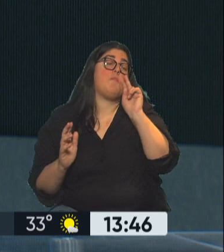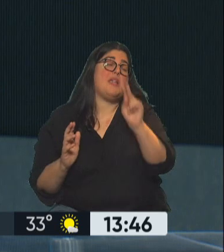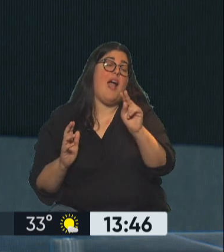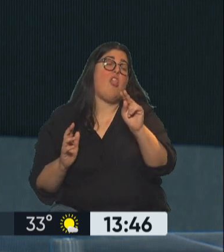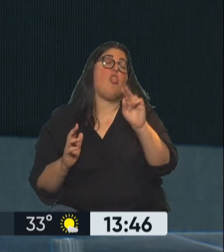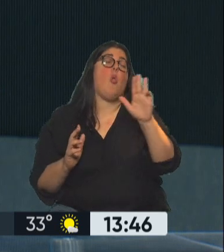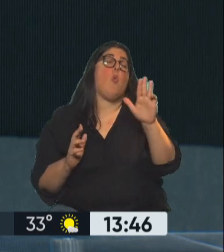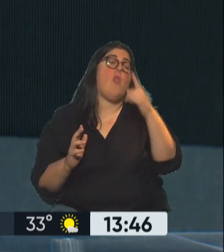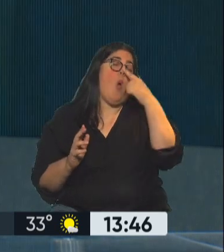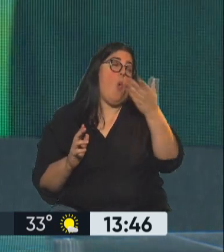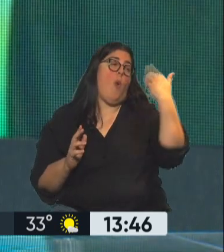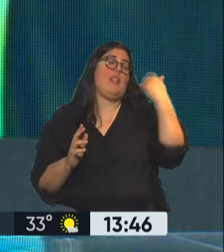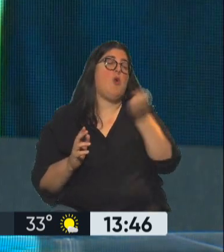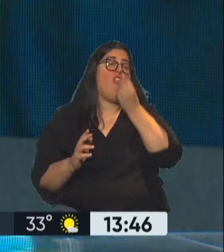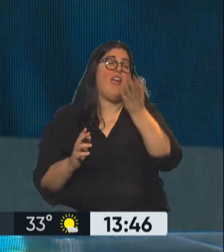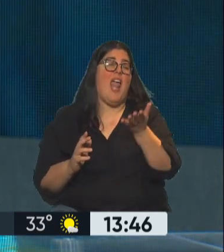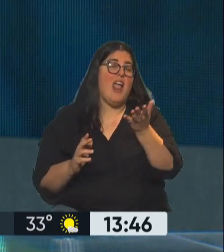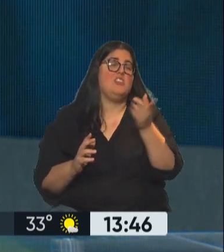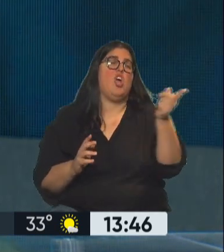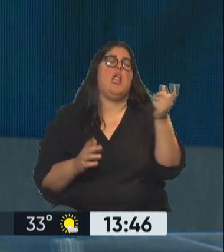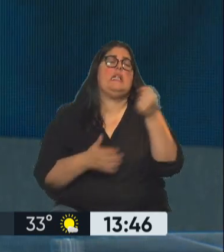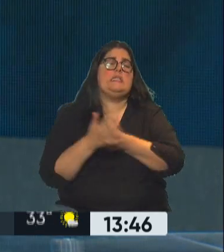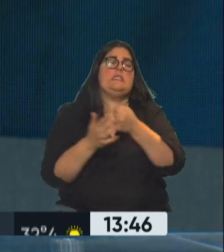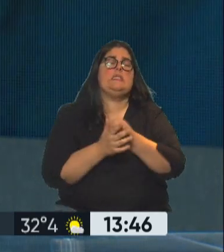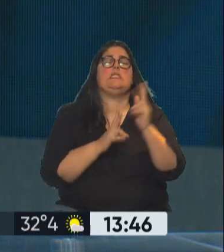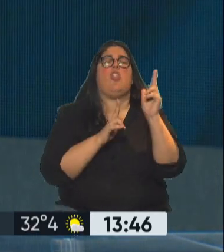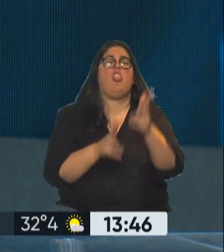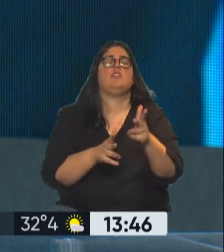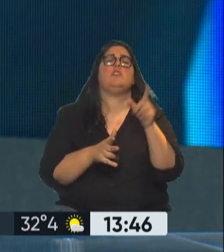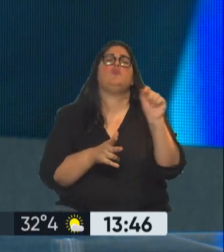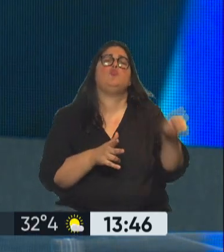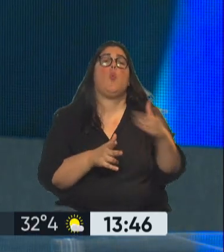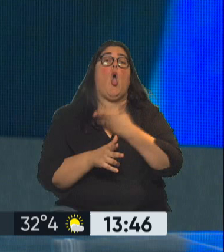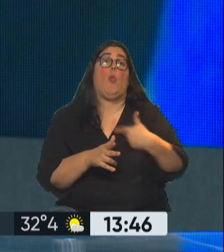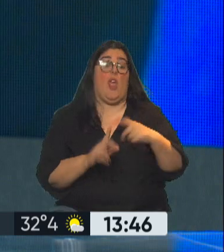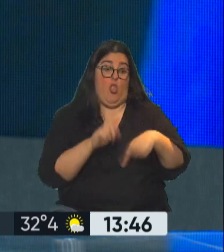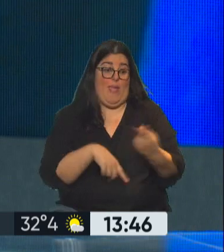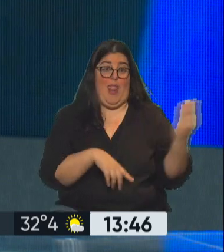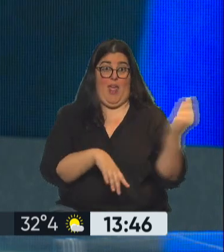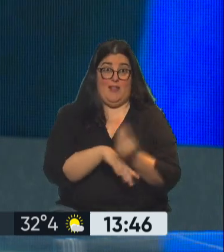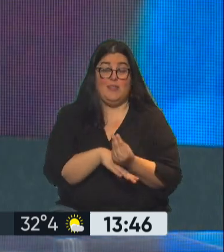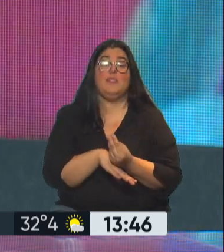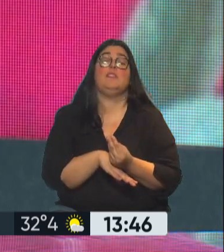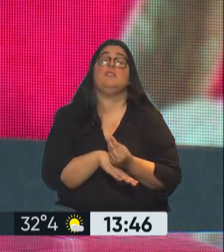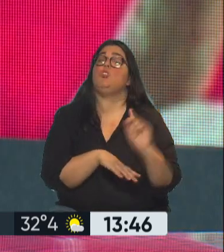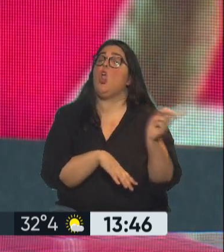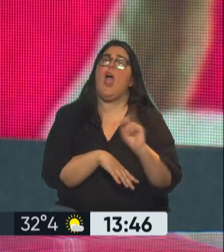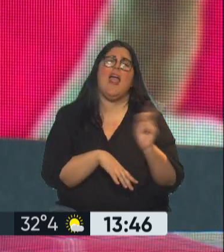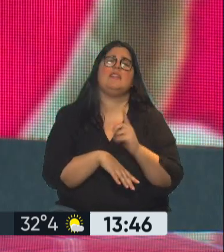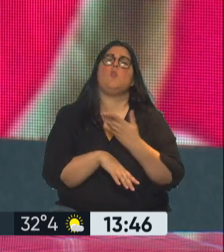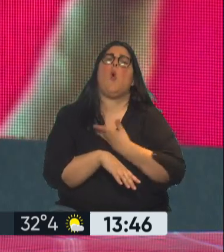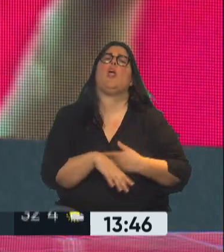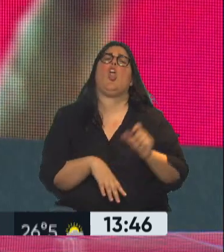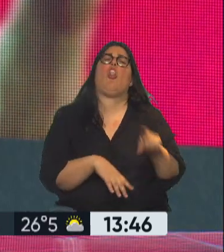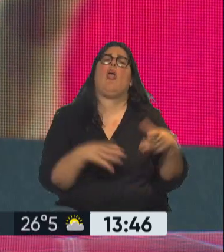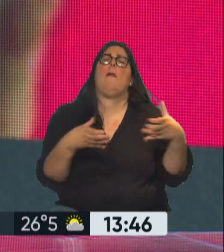Lula insistiendo en que su gobierno, si se impone en el día de mañana, no va a ser un gobierno del PT, sino